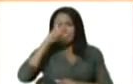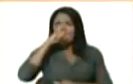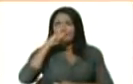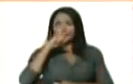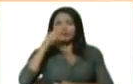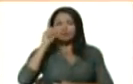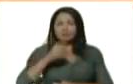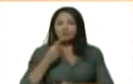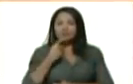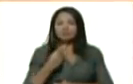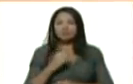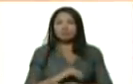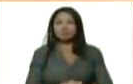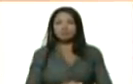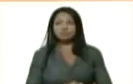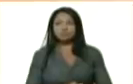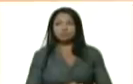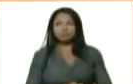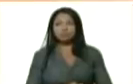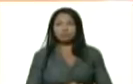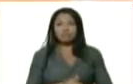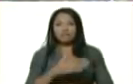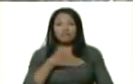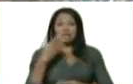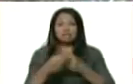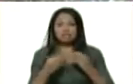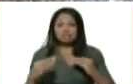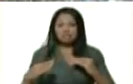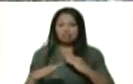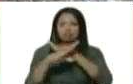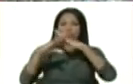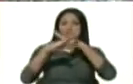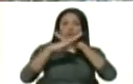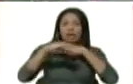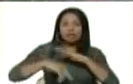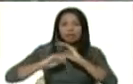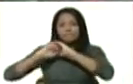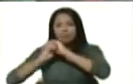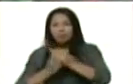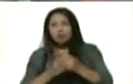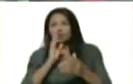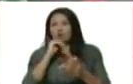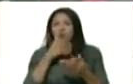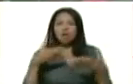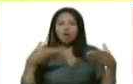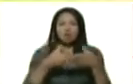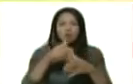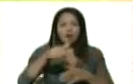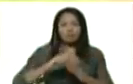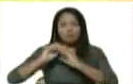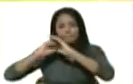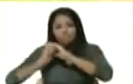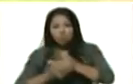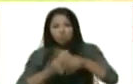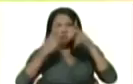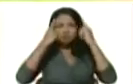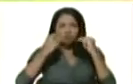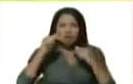que decirlo. Trataron de sabotear el béisbol, que no hubiera liga de béisbol